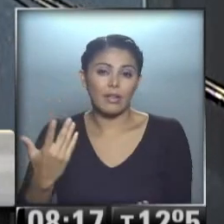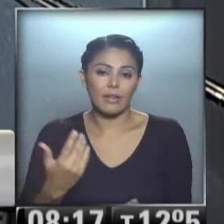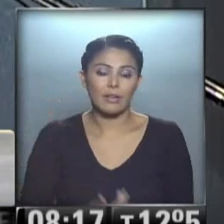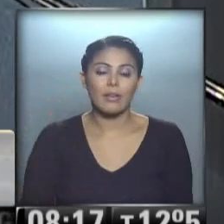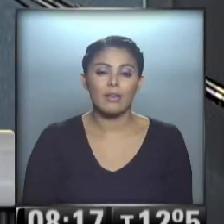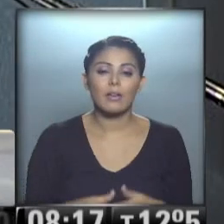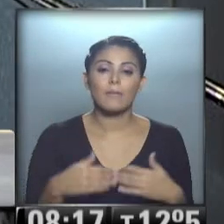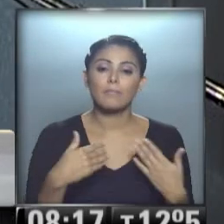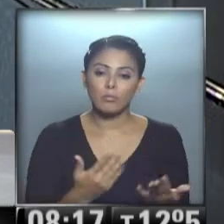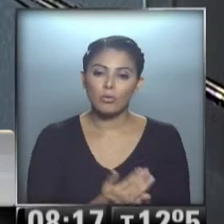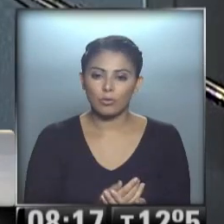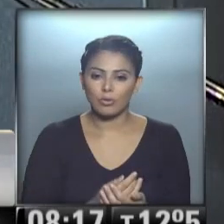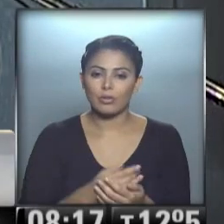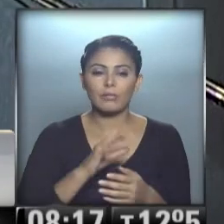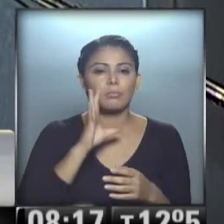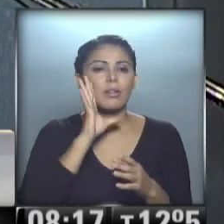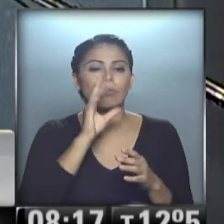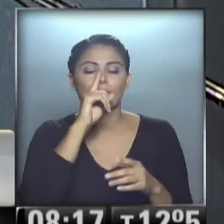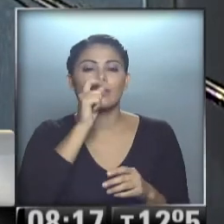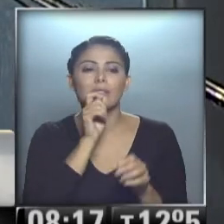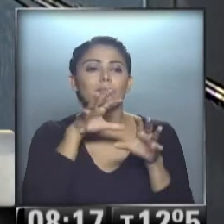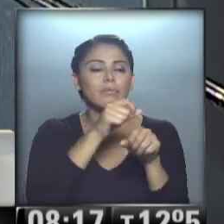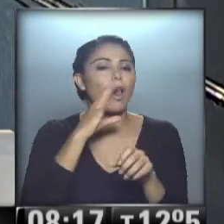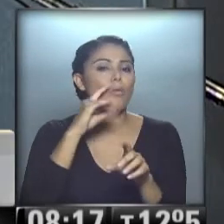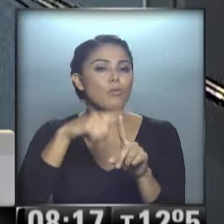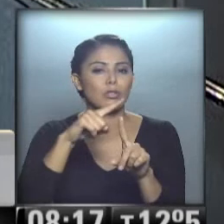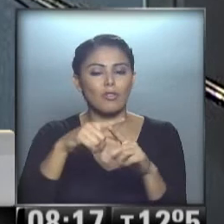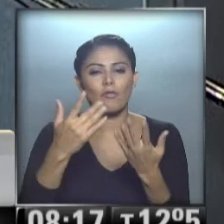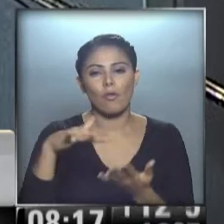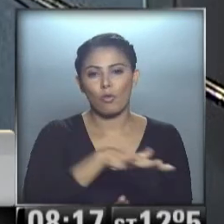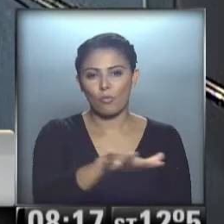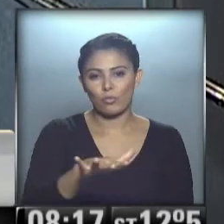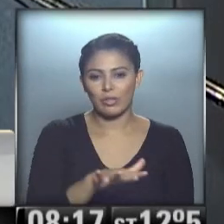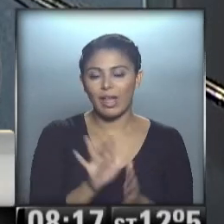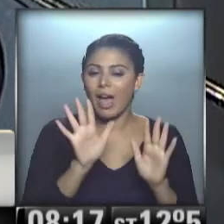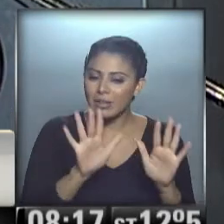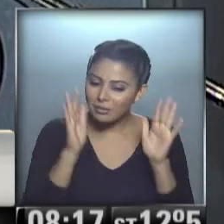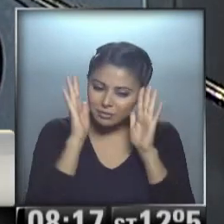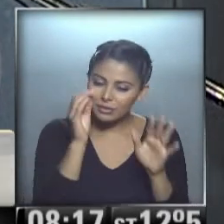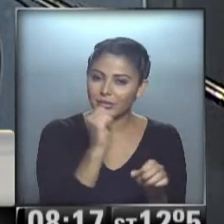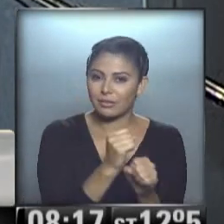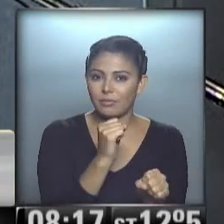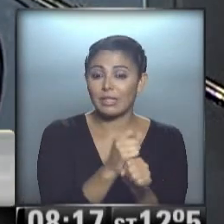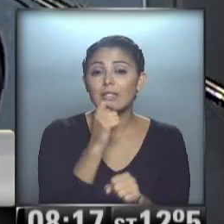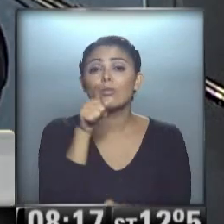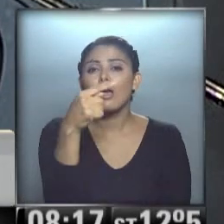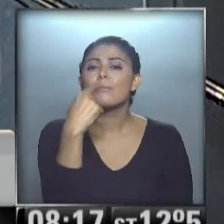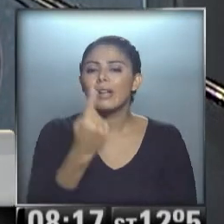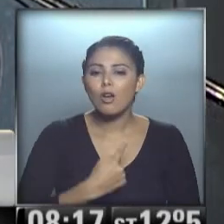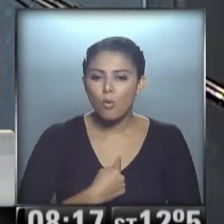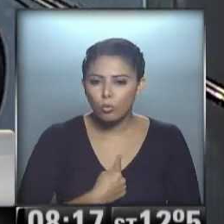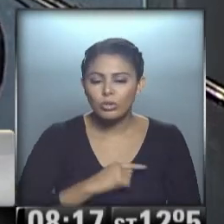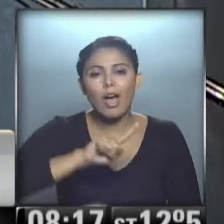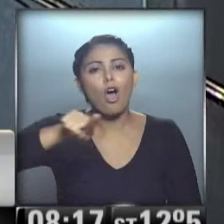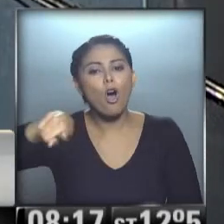provocar un efecto positivo en la comunidad. Eso es lo que nosotros hacemos. Entonces, si usted me pregunta, ¿habrá